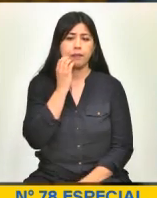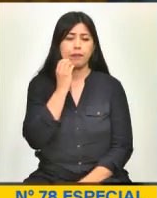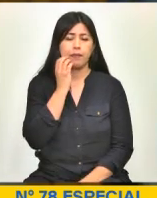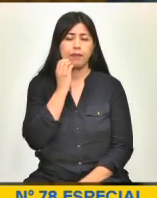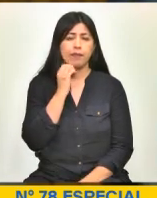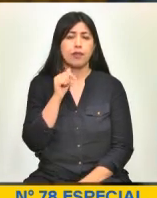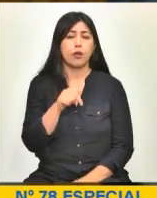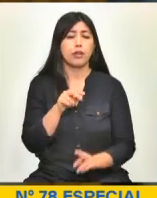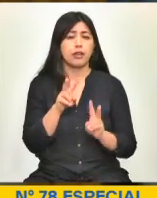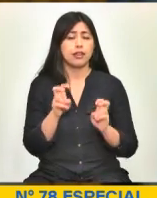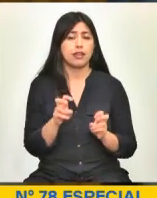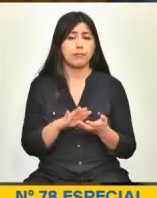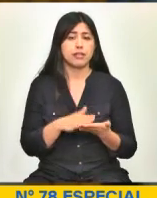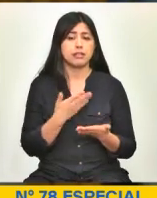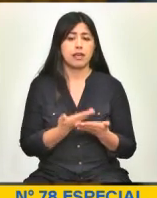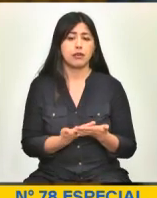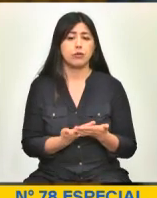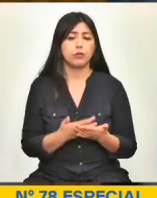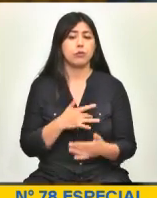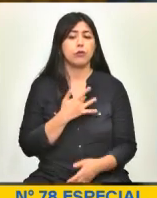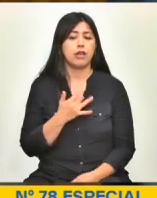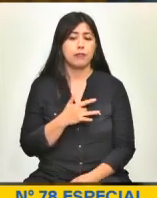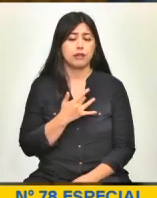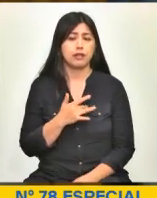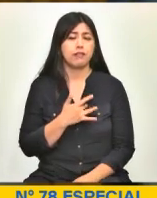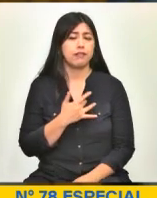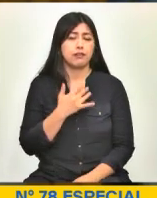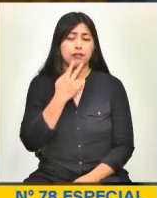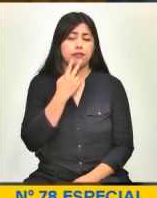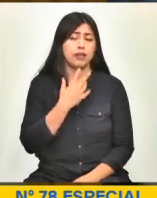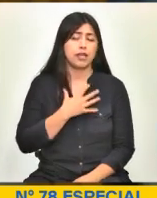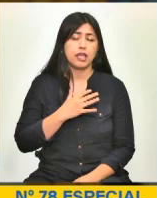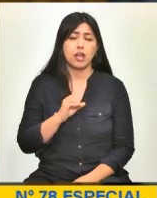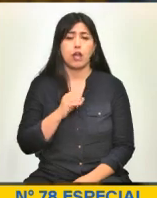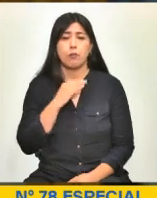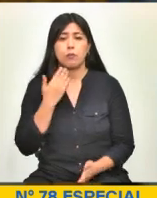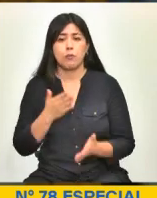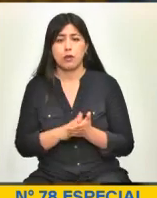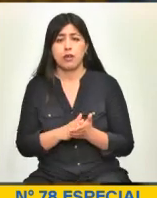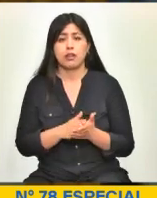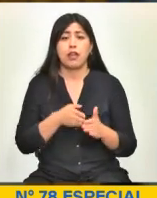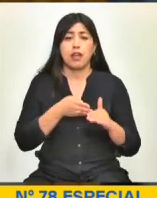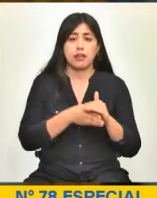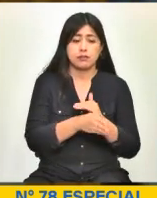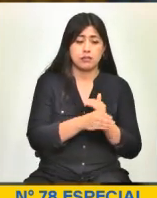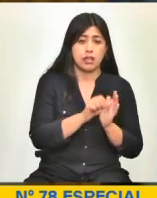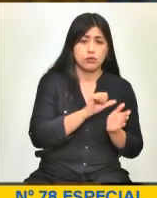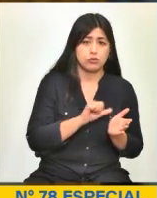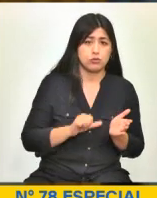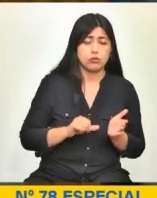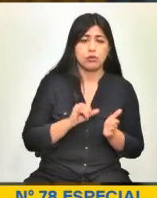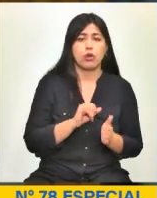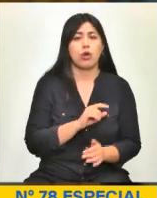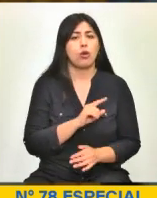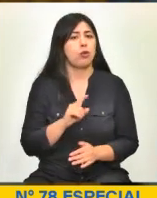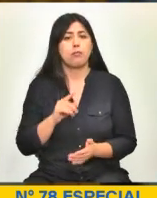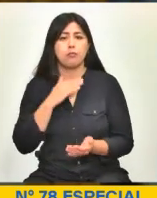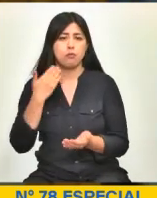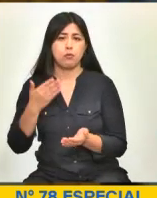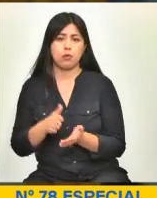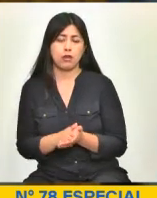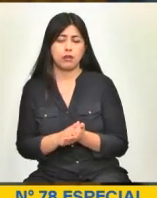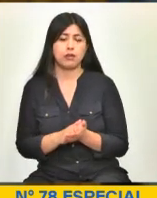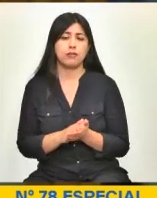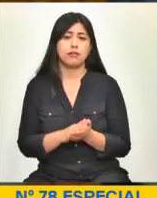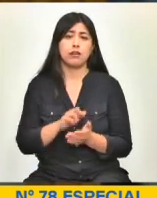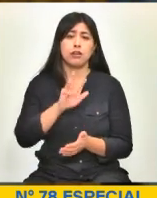el tema de salud es, lamentablemente, de vida o muerte. Se accede o no a una solución. Y no puede ser que más